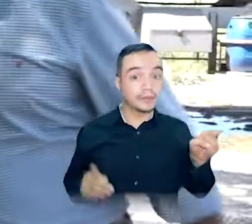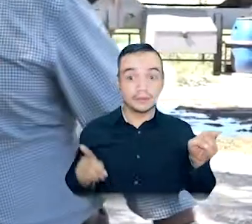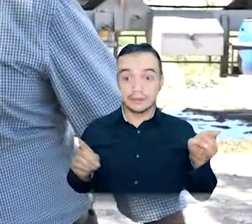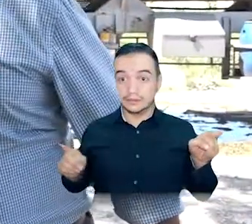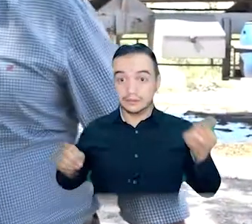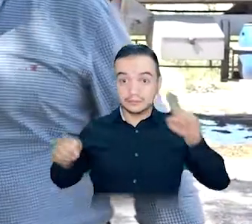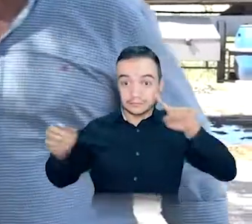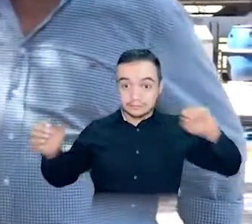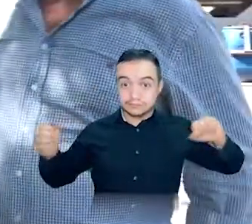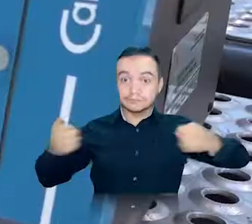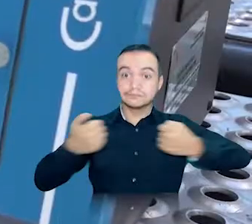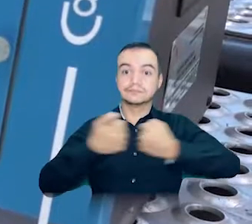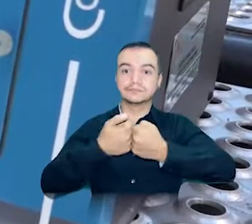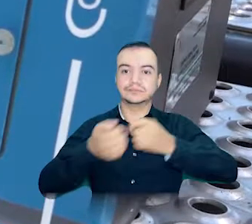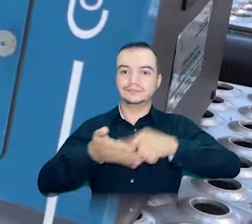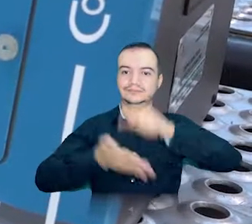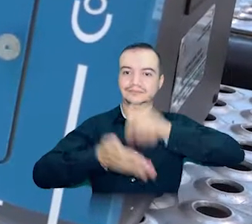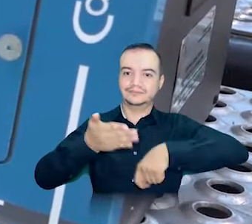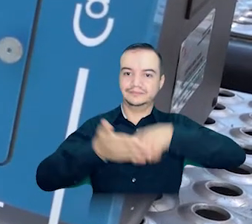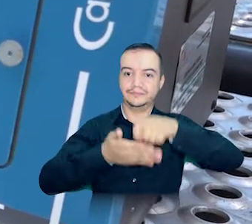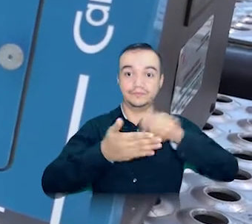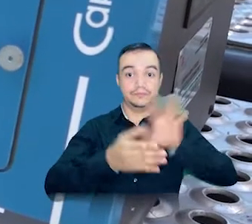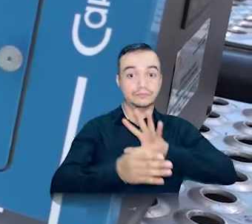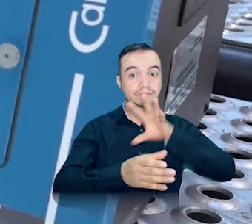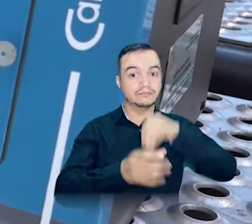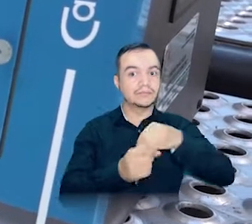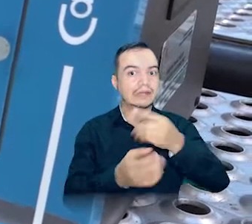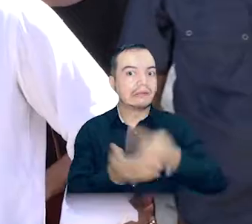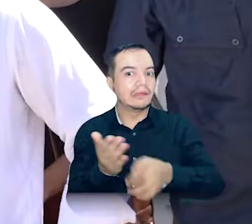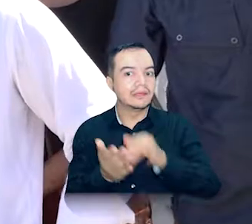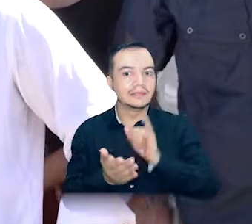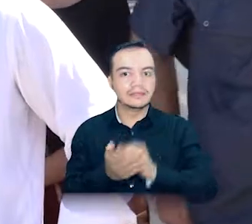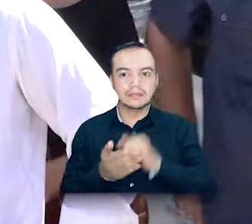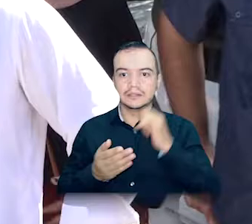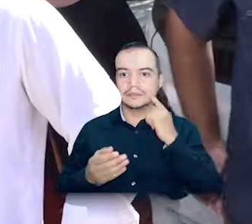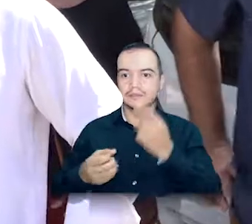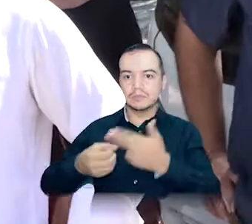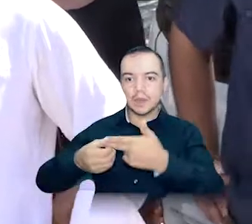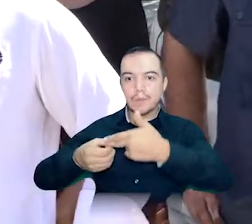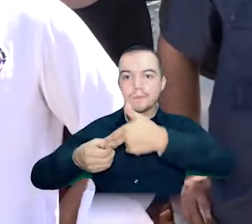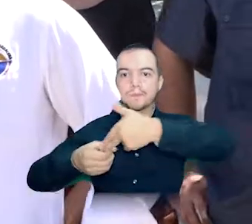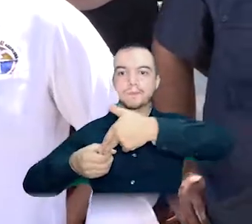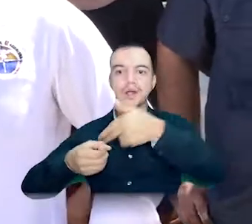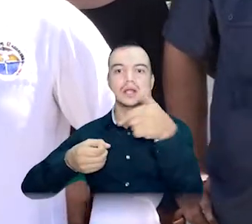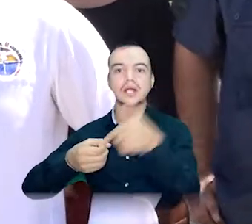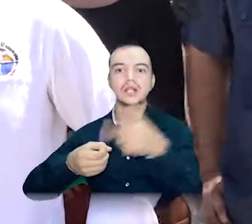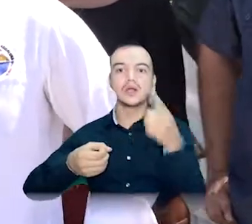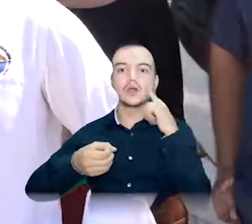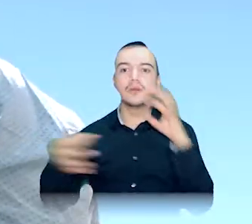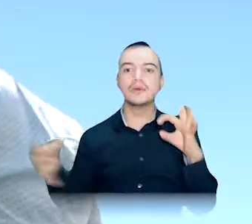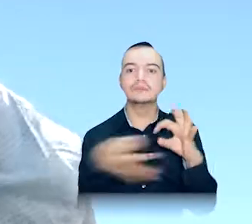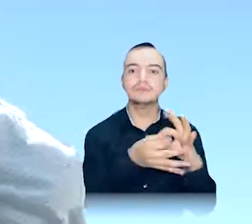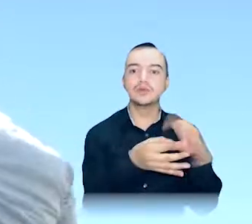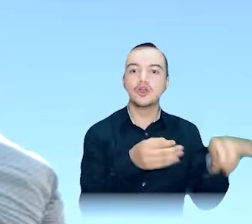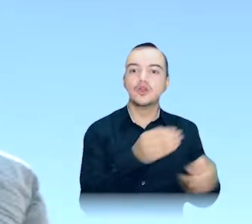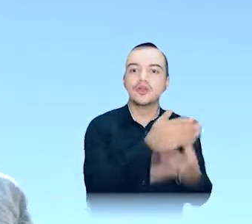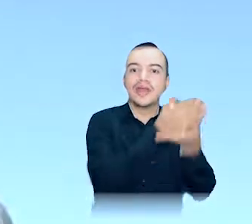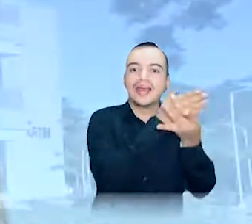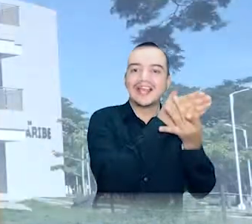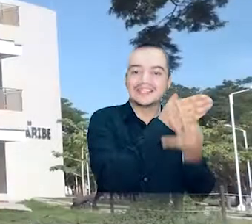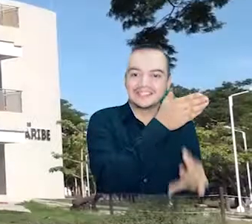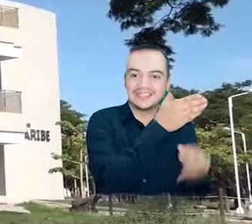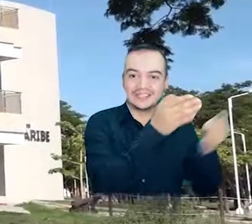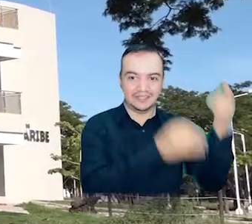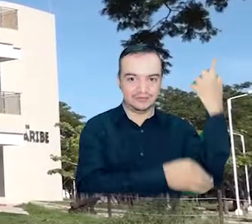que existe entre ambas instituciones y se suma al objetivo de implementar el uso de biodiesel hecho con 100% aceite